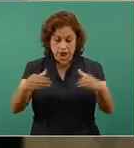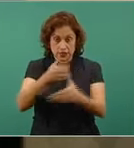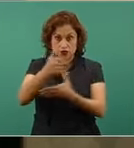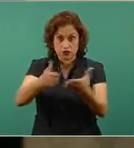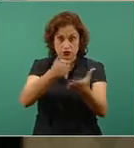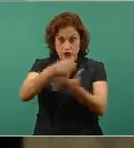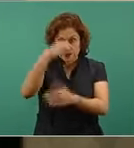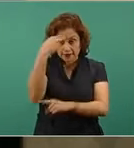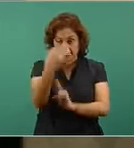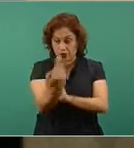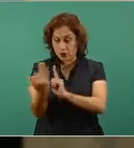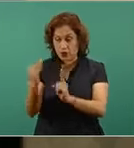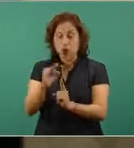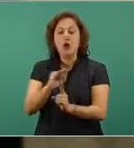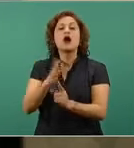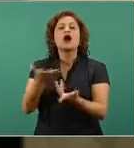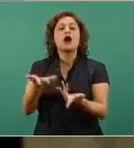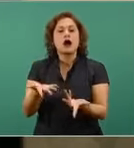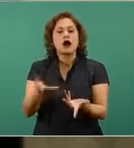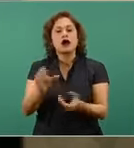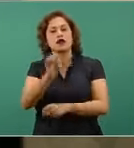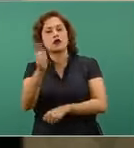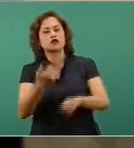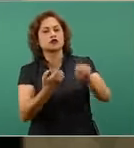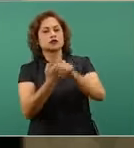y qué ritmo se va a llevar en los otros estados?